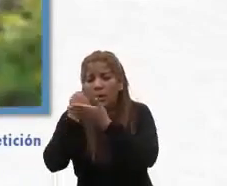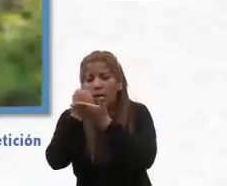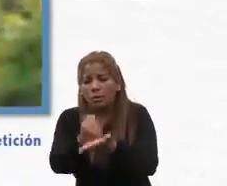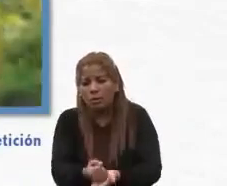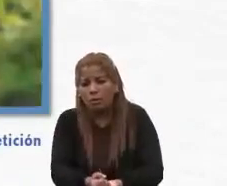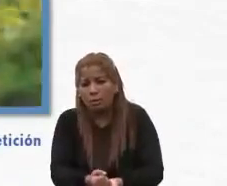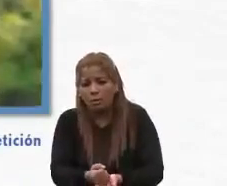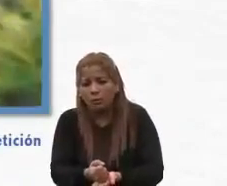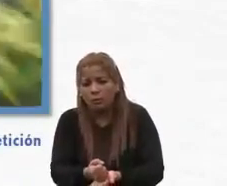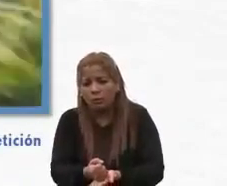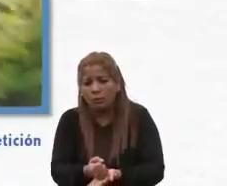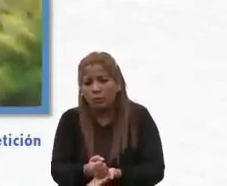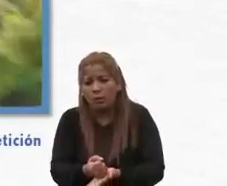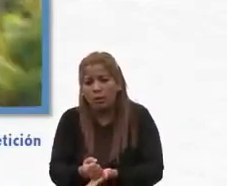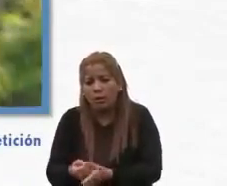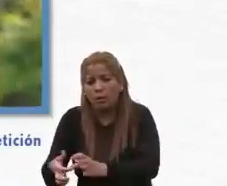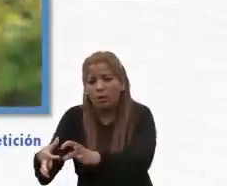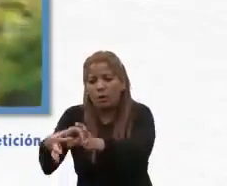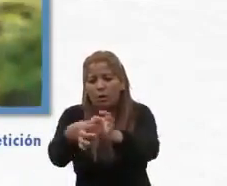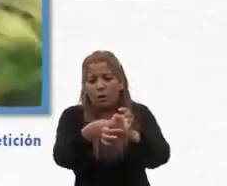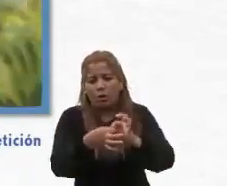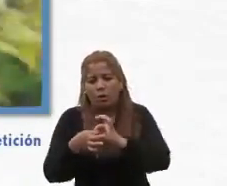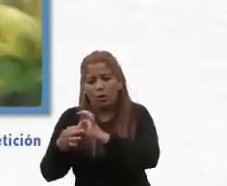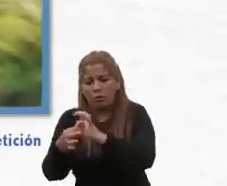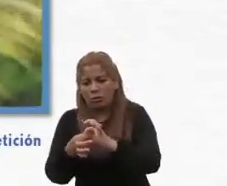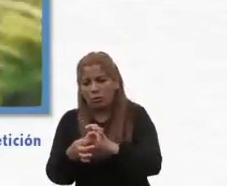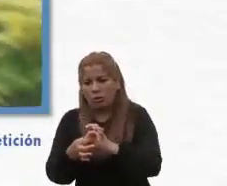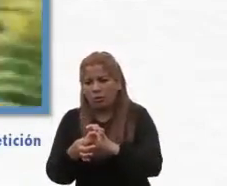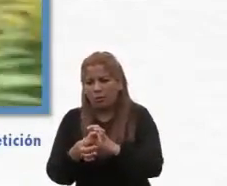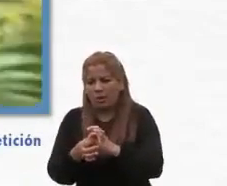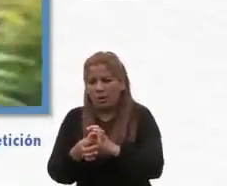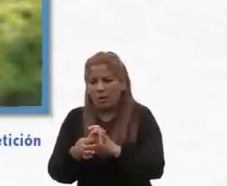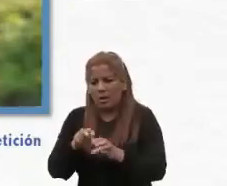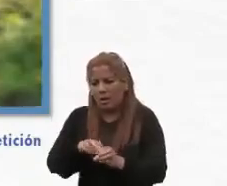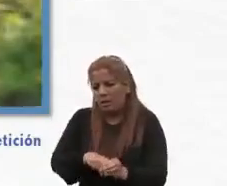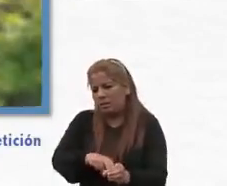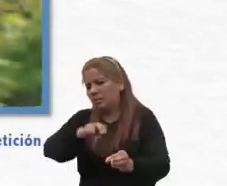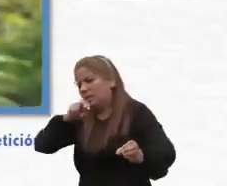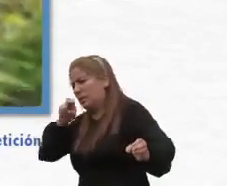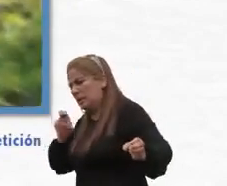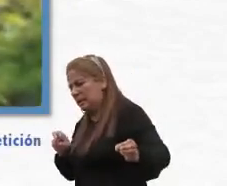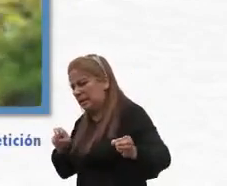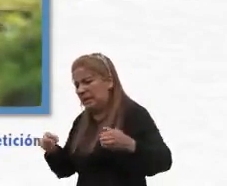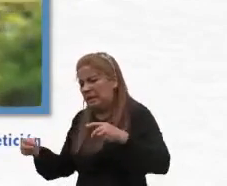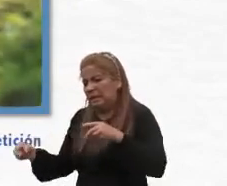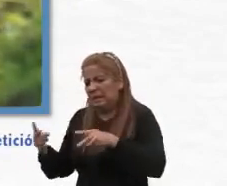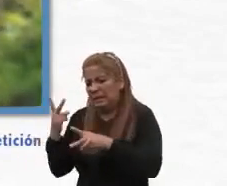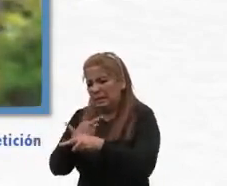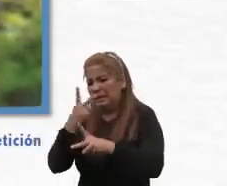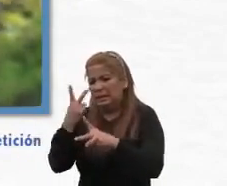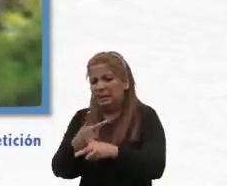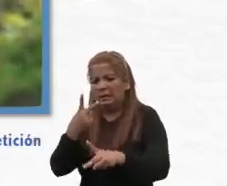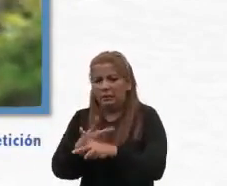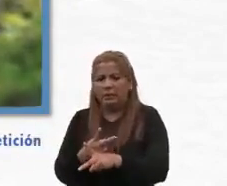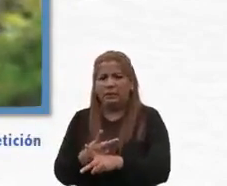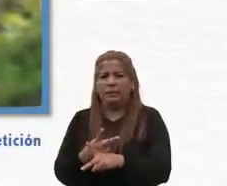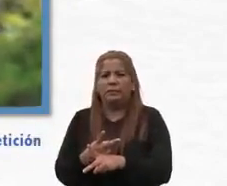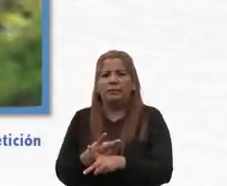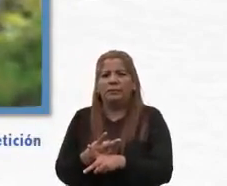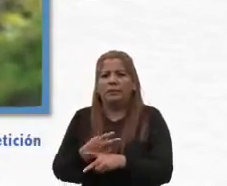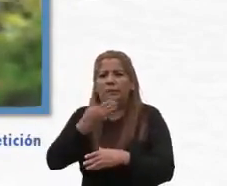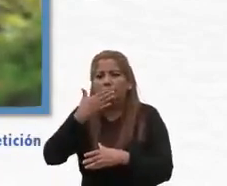ayuda concretamente en salir de estos contextos de violencia. Las comunidades indígenas